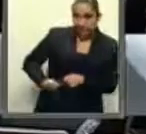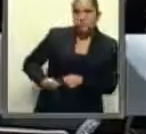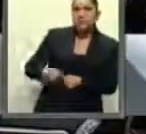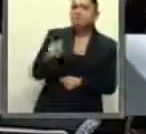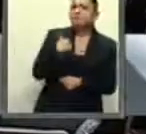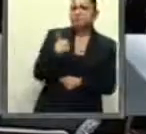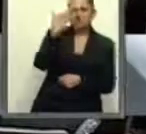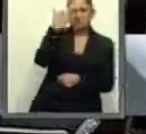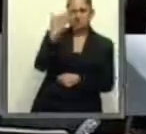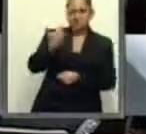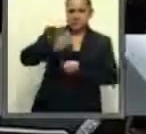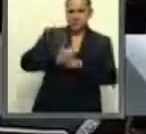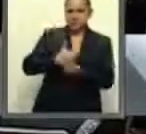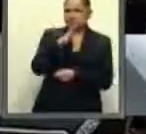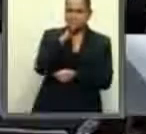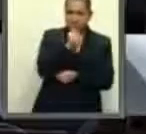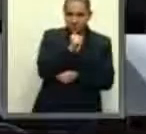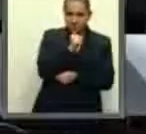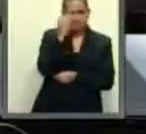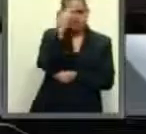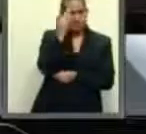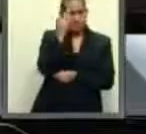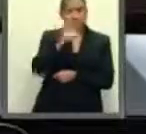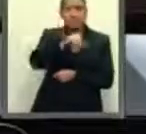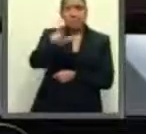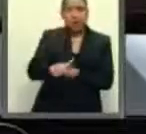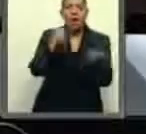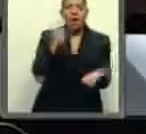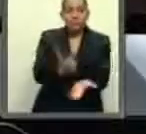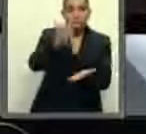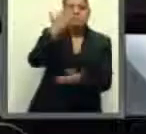se encuentra en etapas o estadios avanzados.